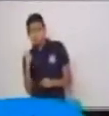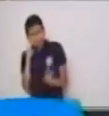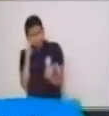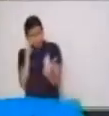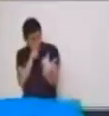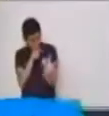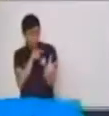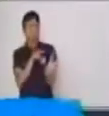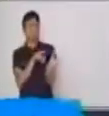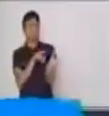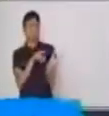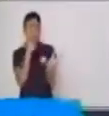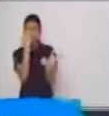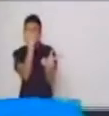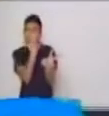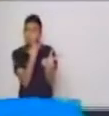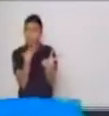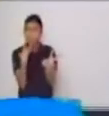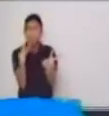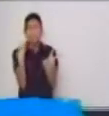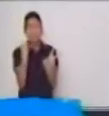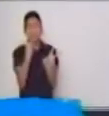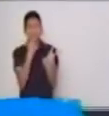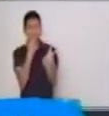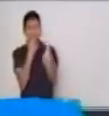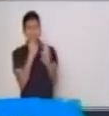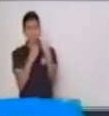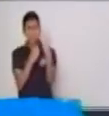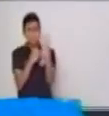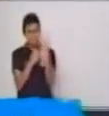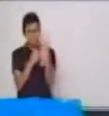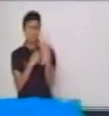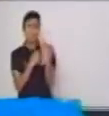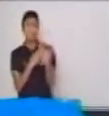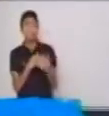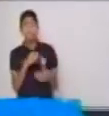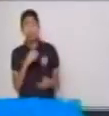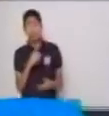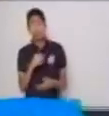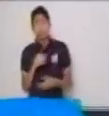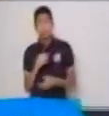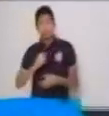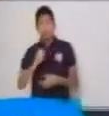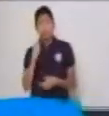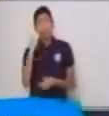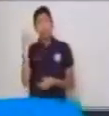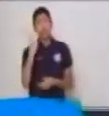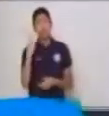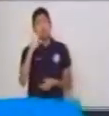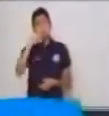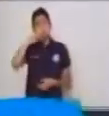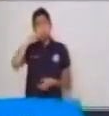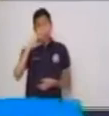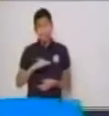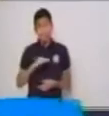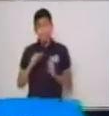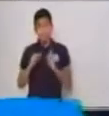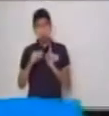Comiendo la zanahoria, empiezan a contar cuántos conejos se